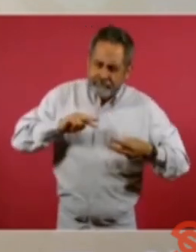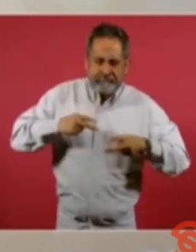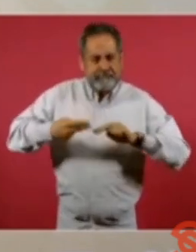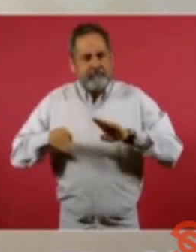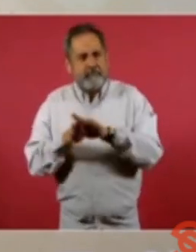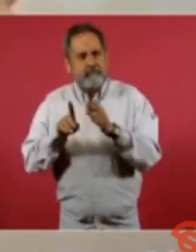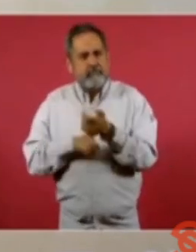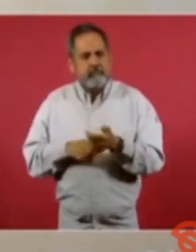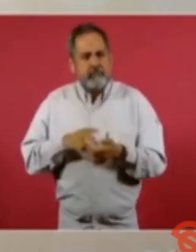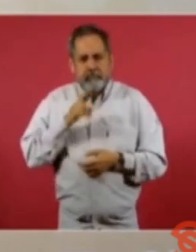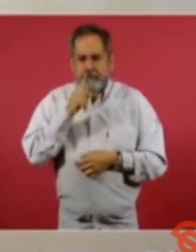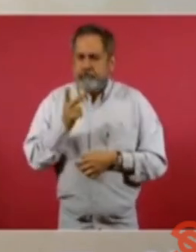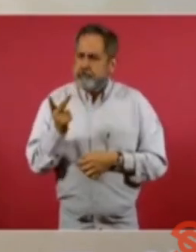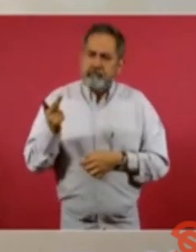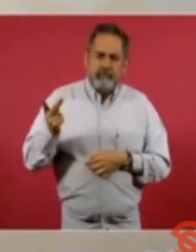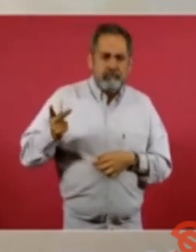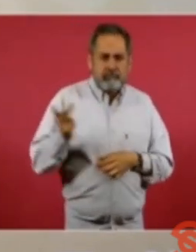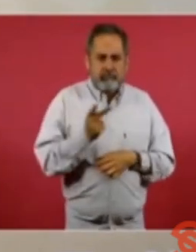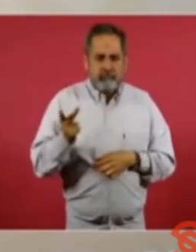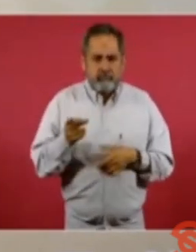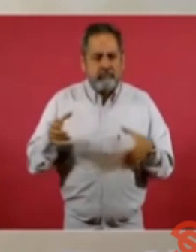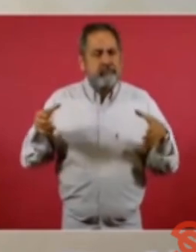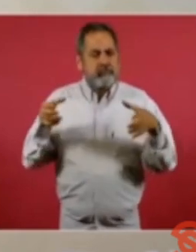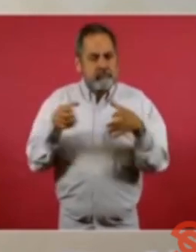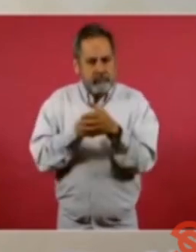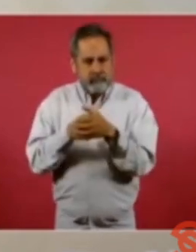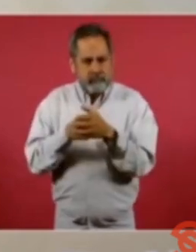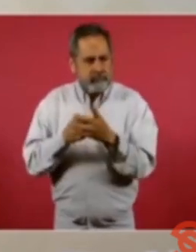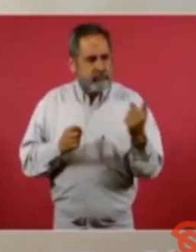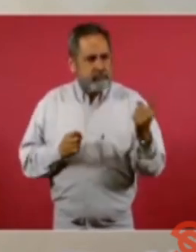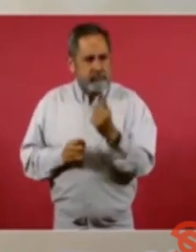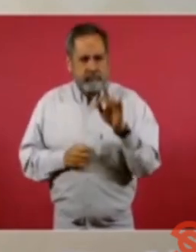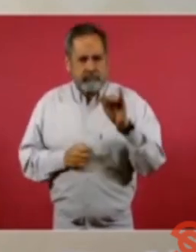Lo mejor hubiese sido un encuentro